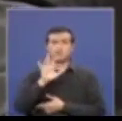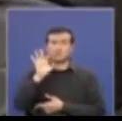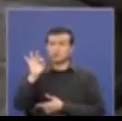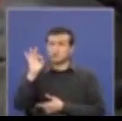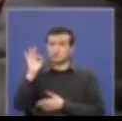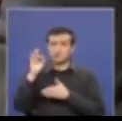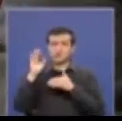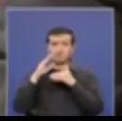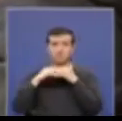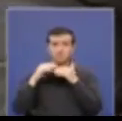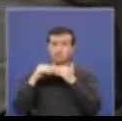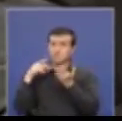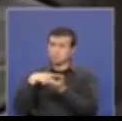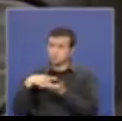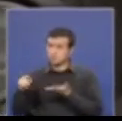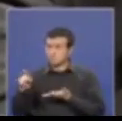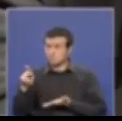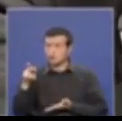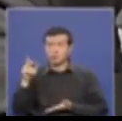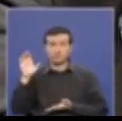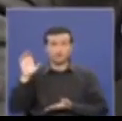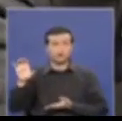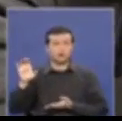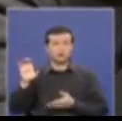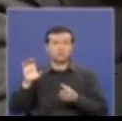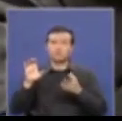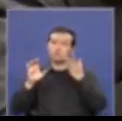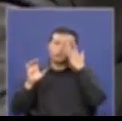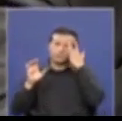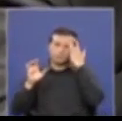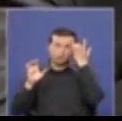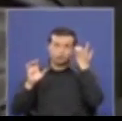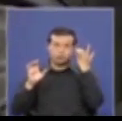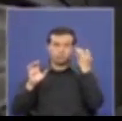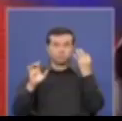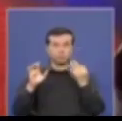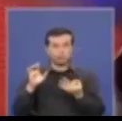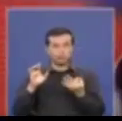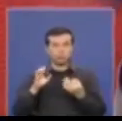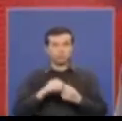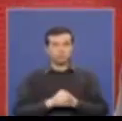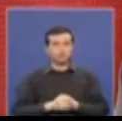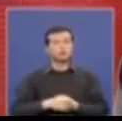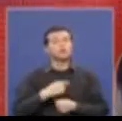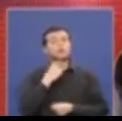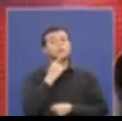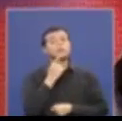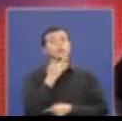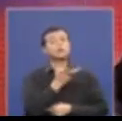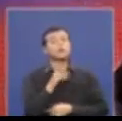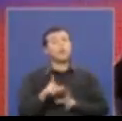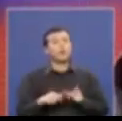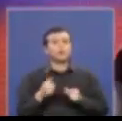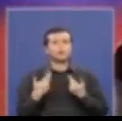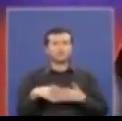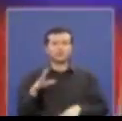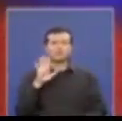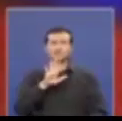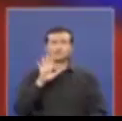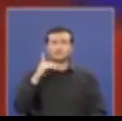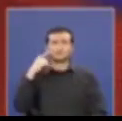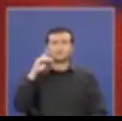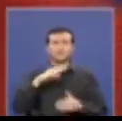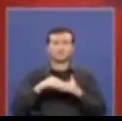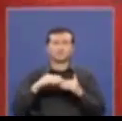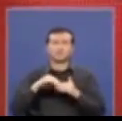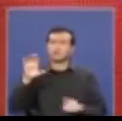ahora y hemos tenido ingresos. ¿Por qué les terminamos? Pero acuerdo, Alfonso Espinosa es estafa. Y hemos recuperado 55 millones